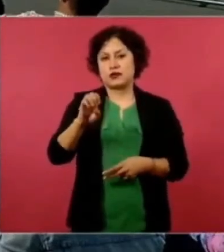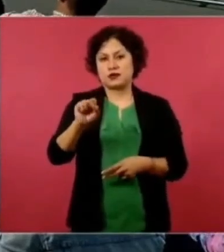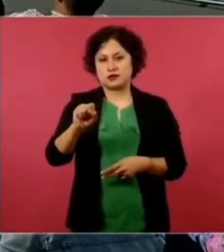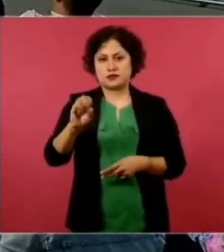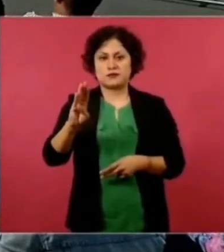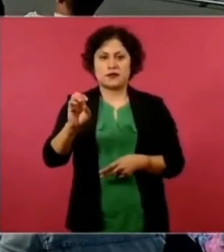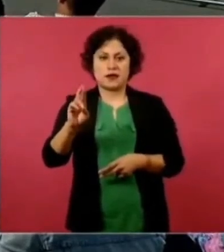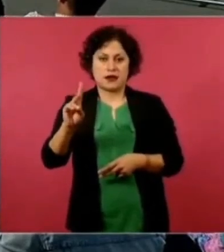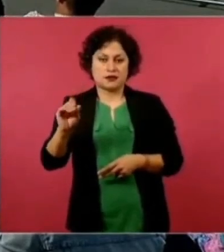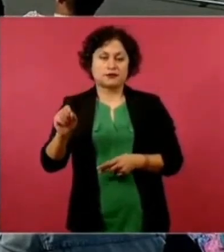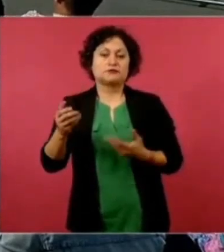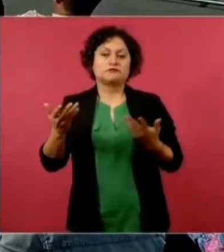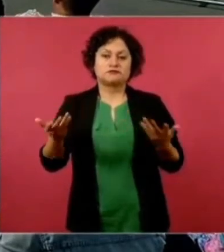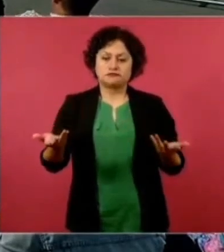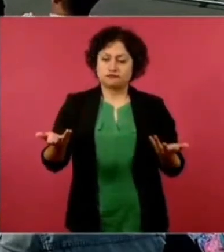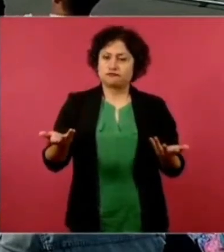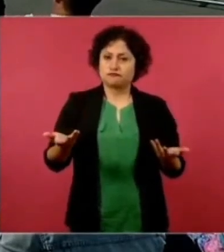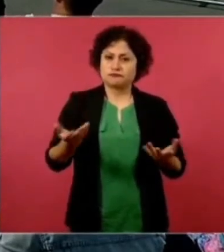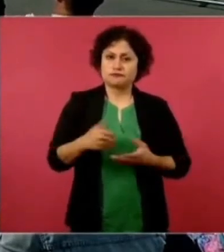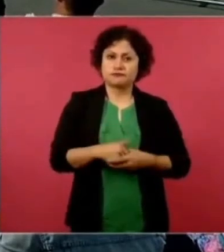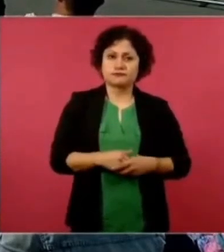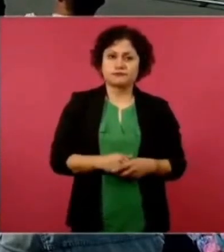y me tocó con